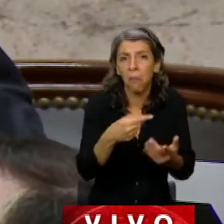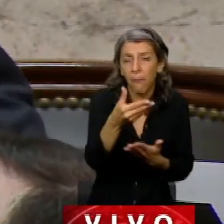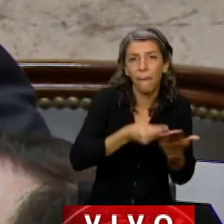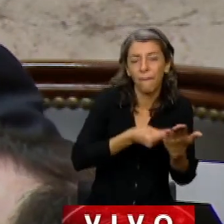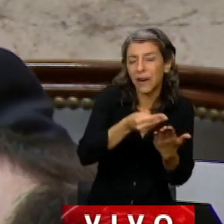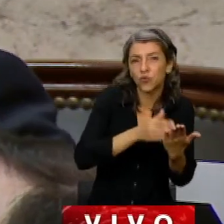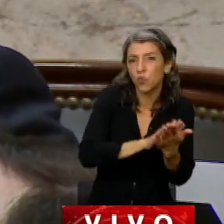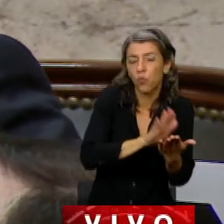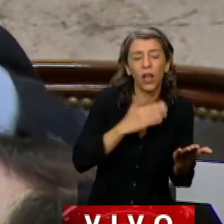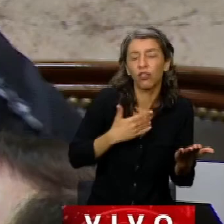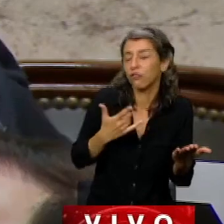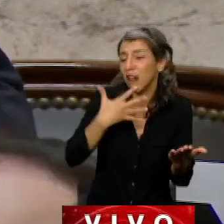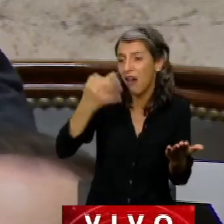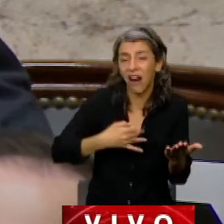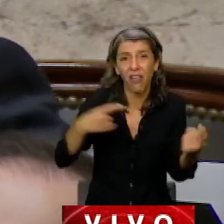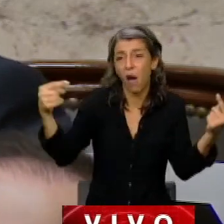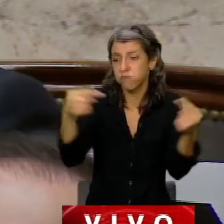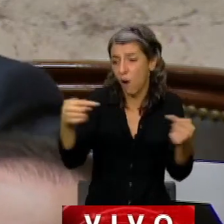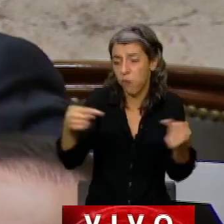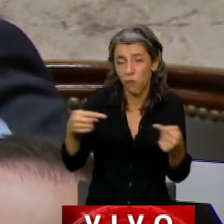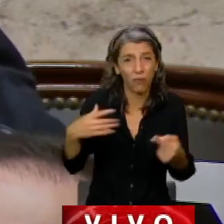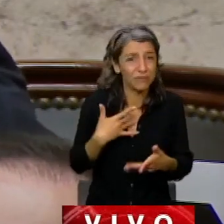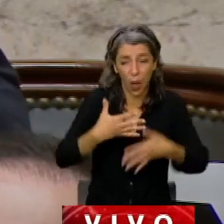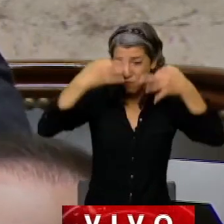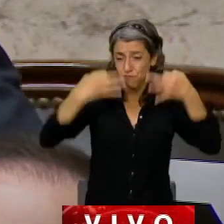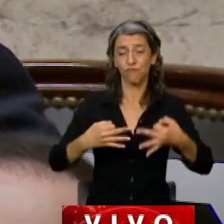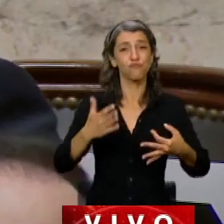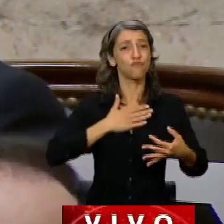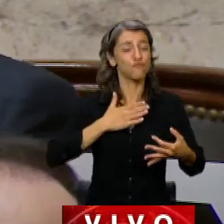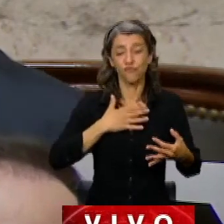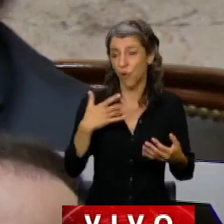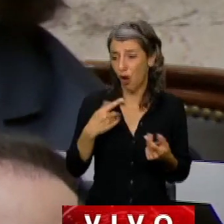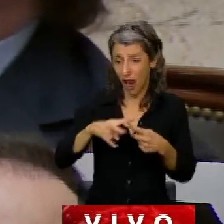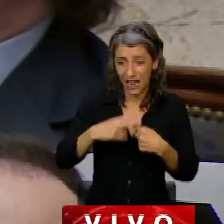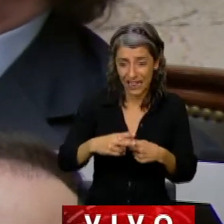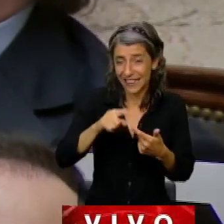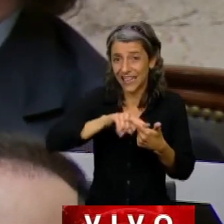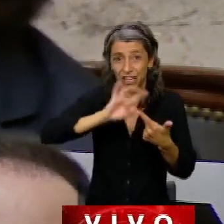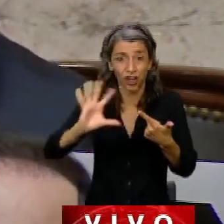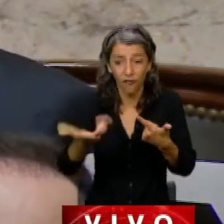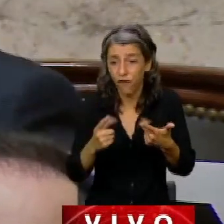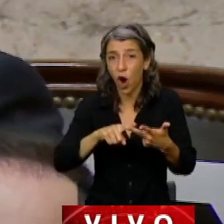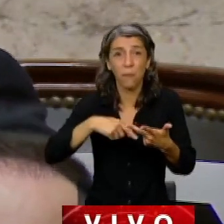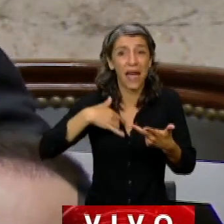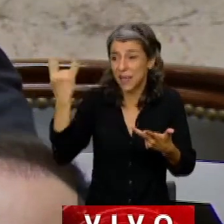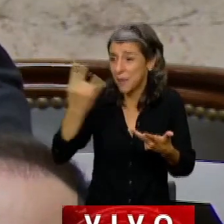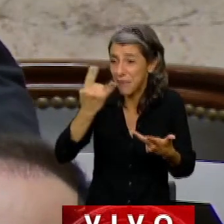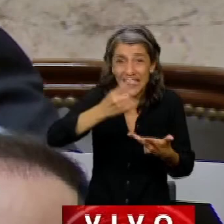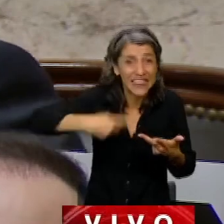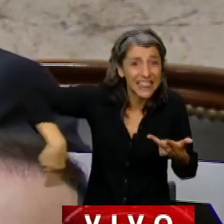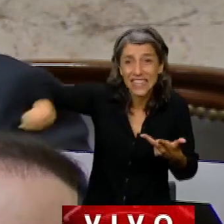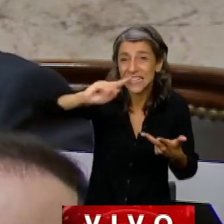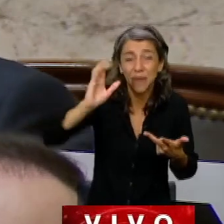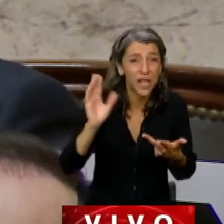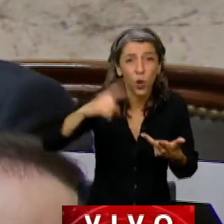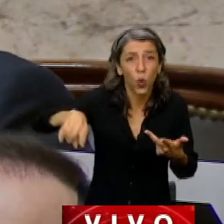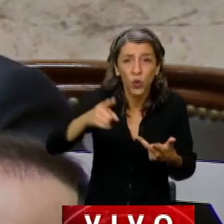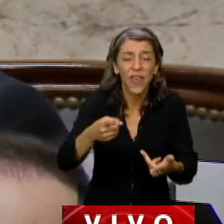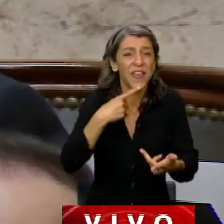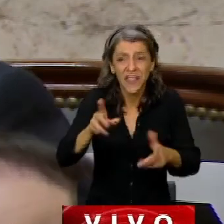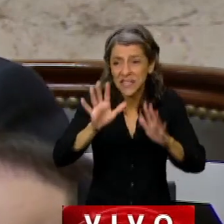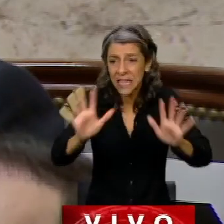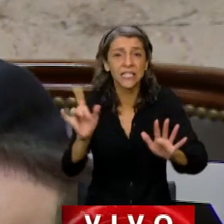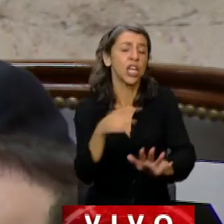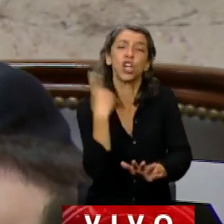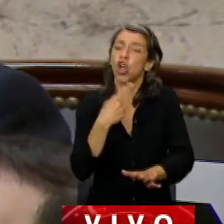estas inconsistencias, por los problemas morales, por los problemas técnicos y por la montaña de aberraciones que dicen ustedes mismos,